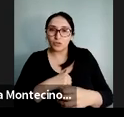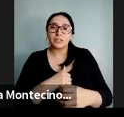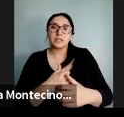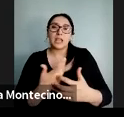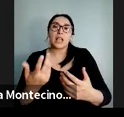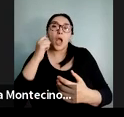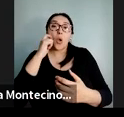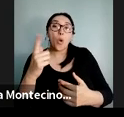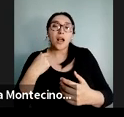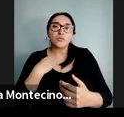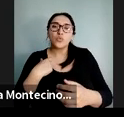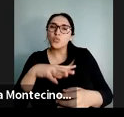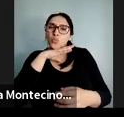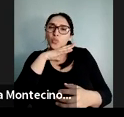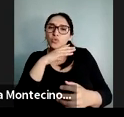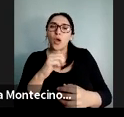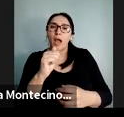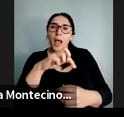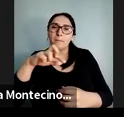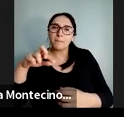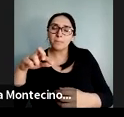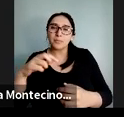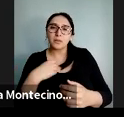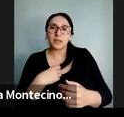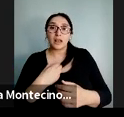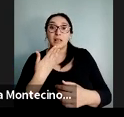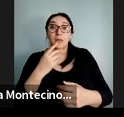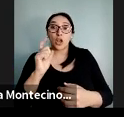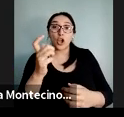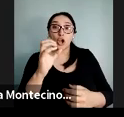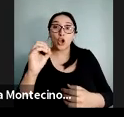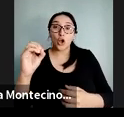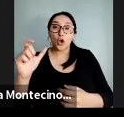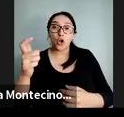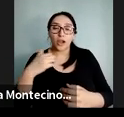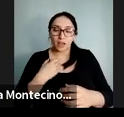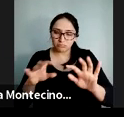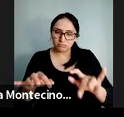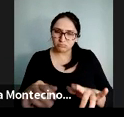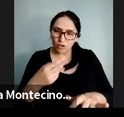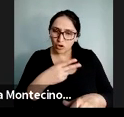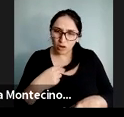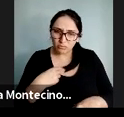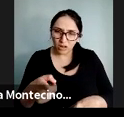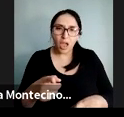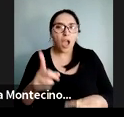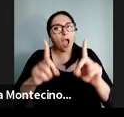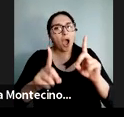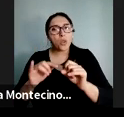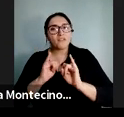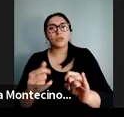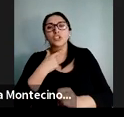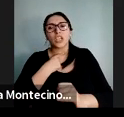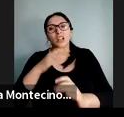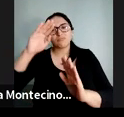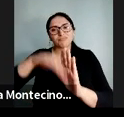estás usando, qué aparece cuando te googleas, ¿cierto?, en internet, cómo dar de baja cierta información que no quieres que esté arriba,